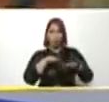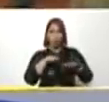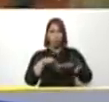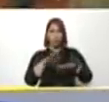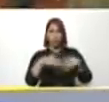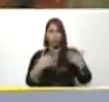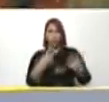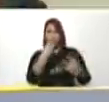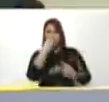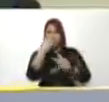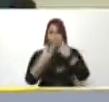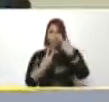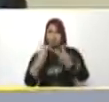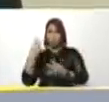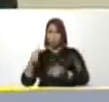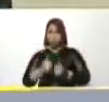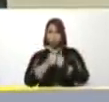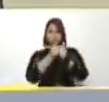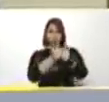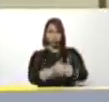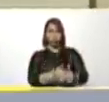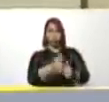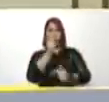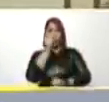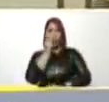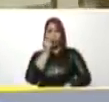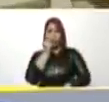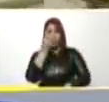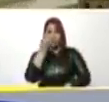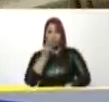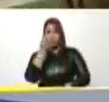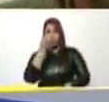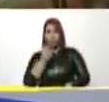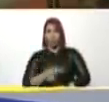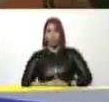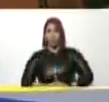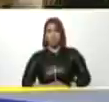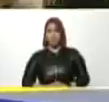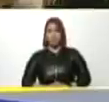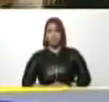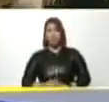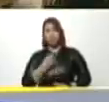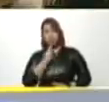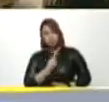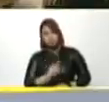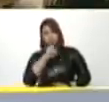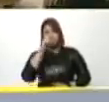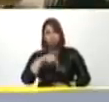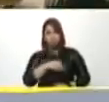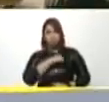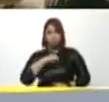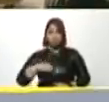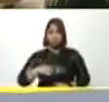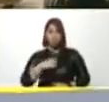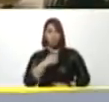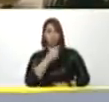visitó, acompañado de José Gregorio Correa, diputado. Se lo dije personalmente, lo